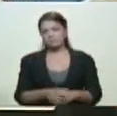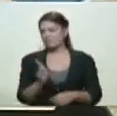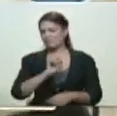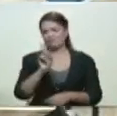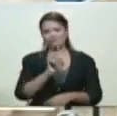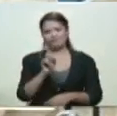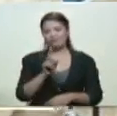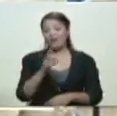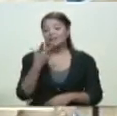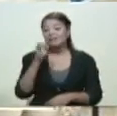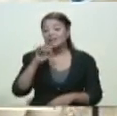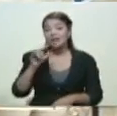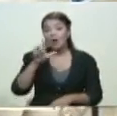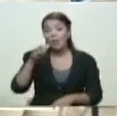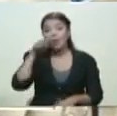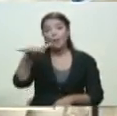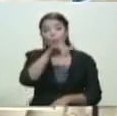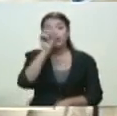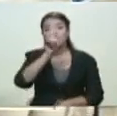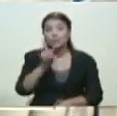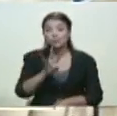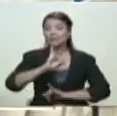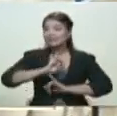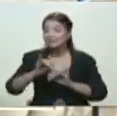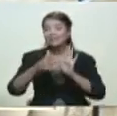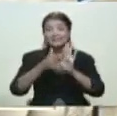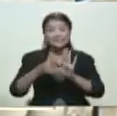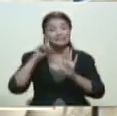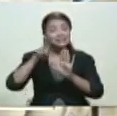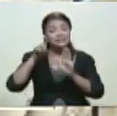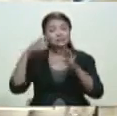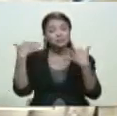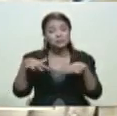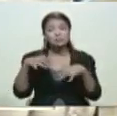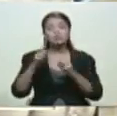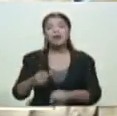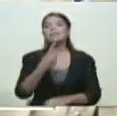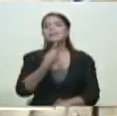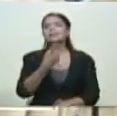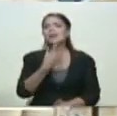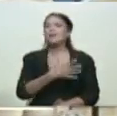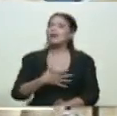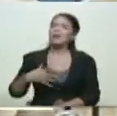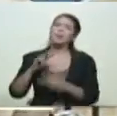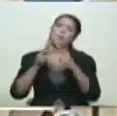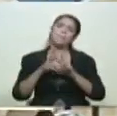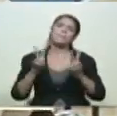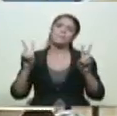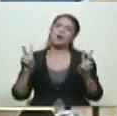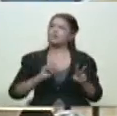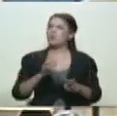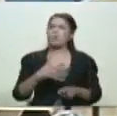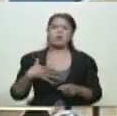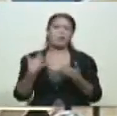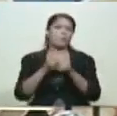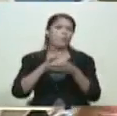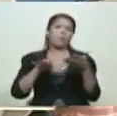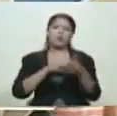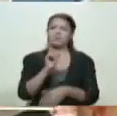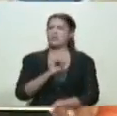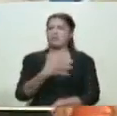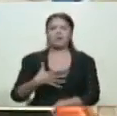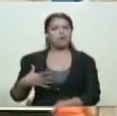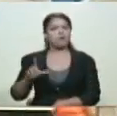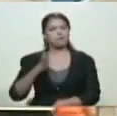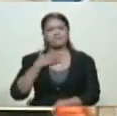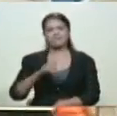Ya el 30 de julio el pueblo de Venezuela les dio una lección histórica diciéndoles: queremos paz, no queremos violencia.